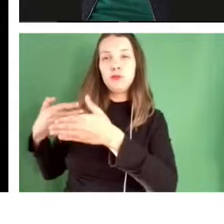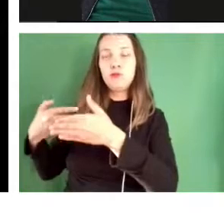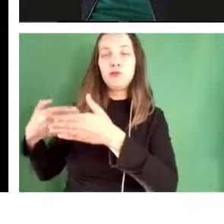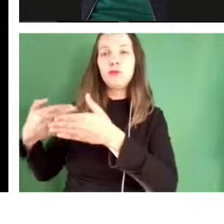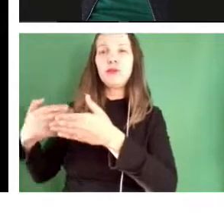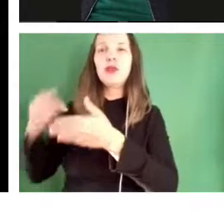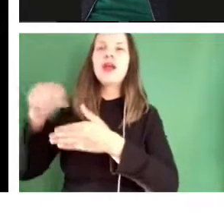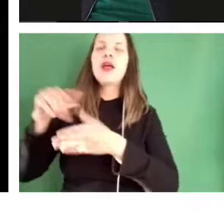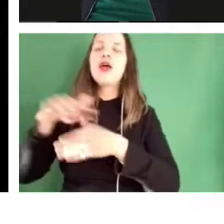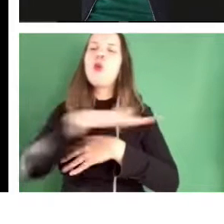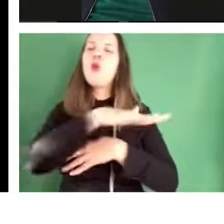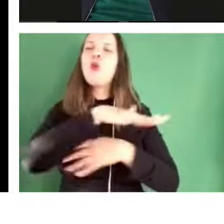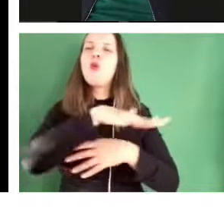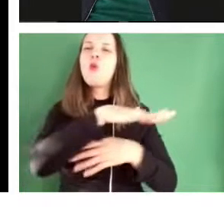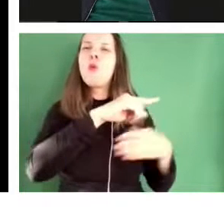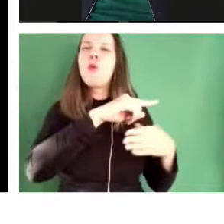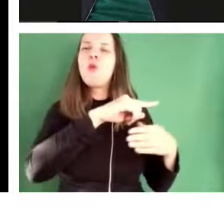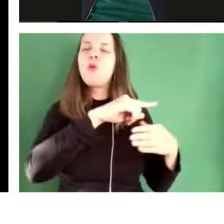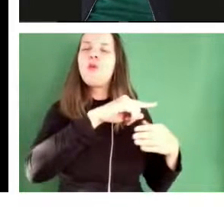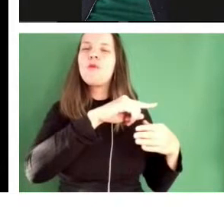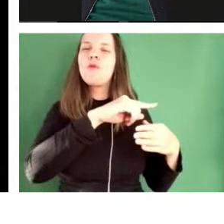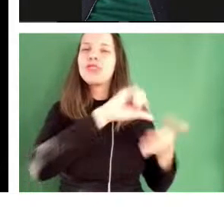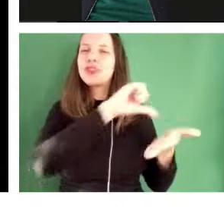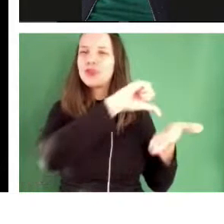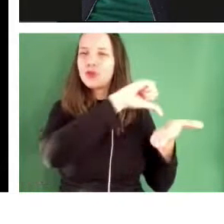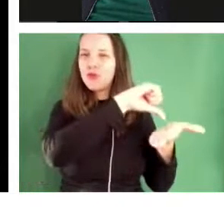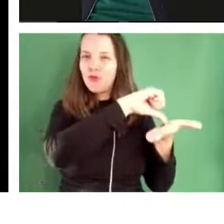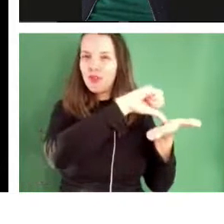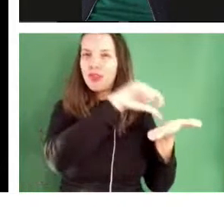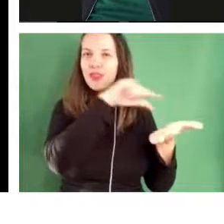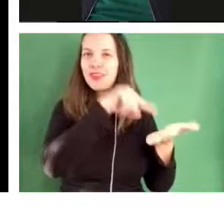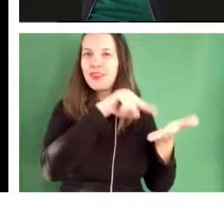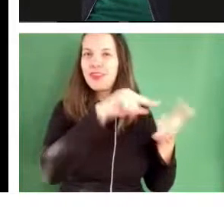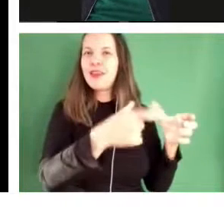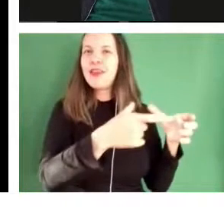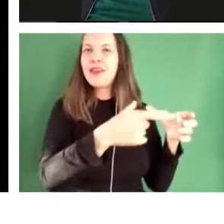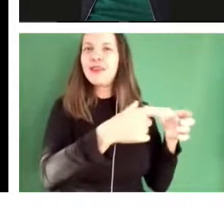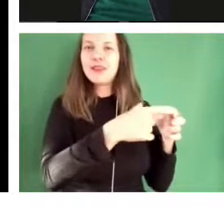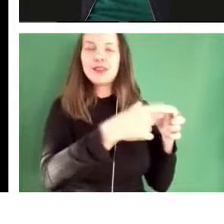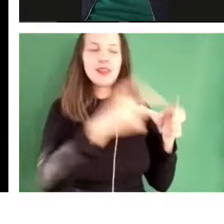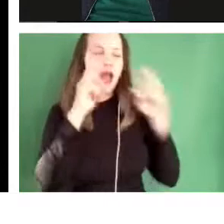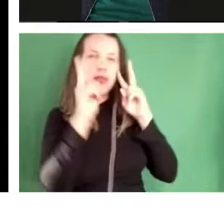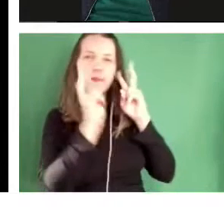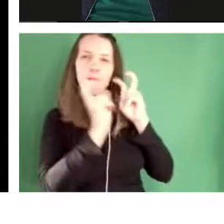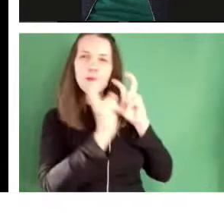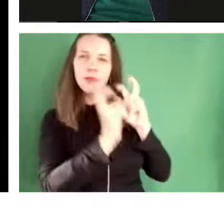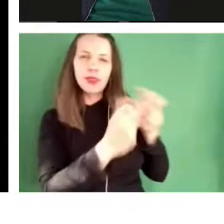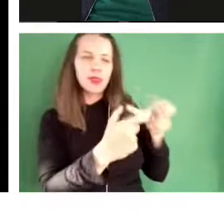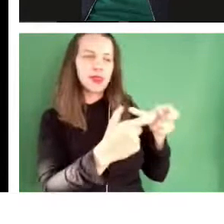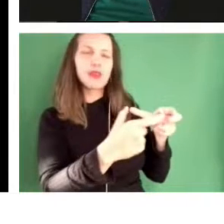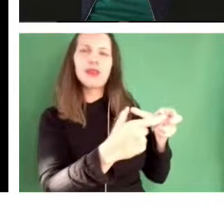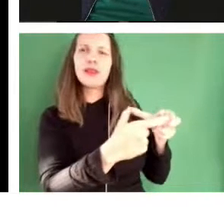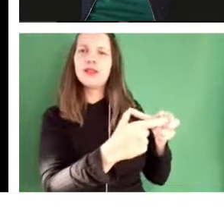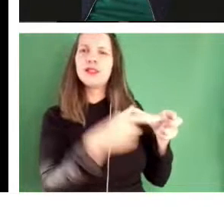distrito, digamos, es un distrito que mezcla toda la parte